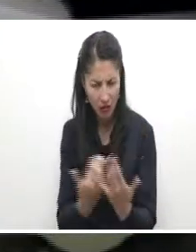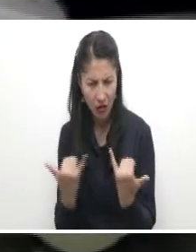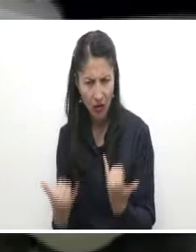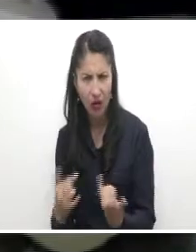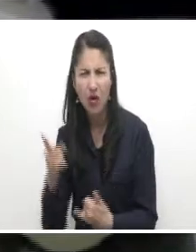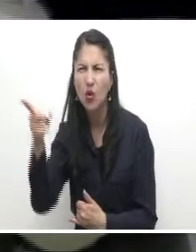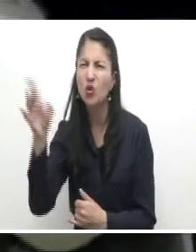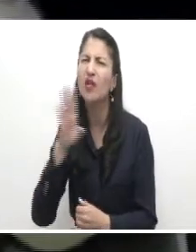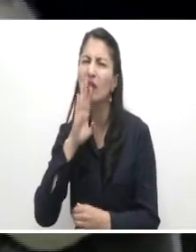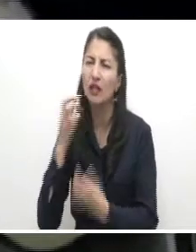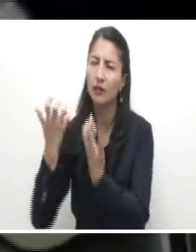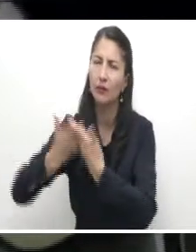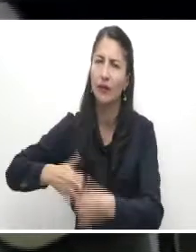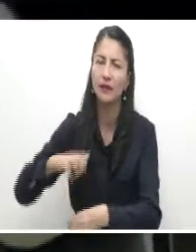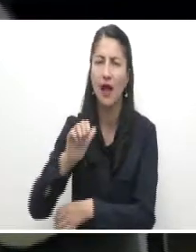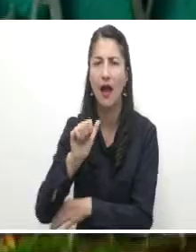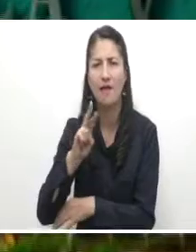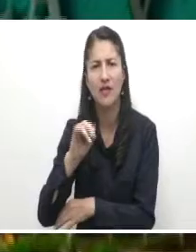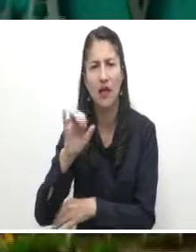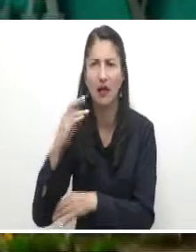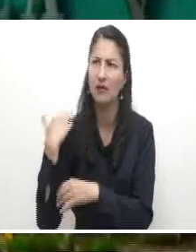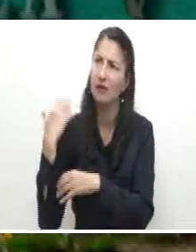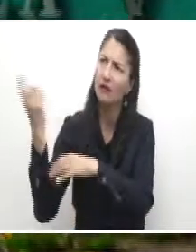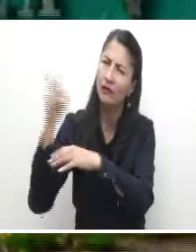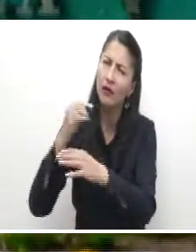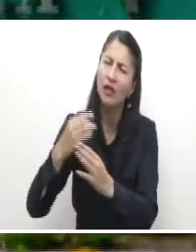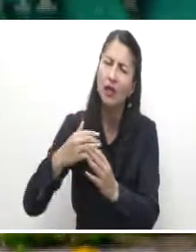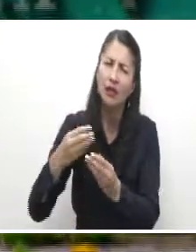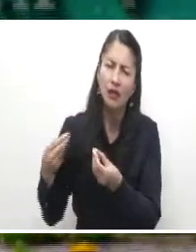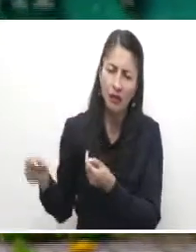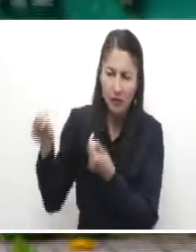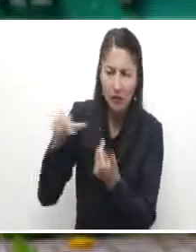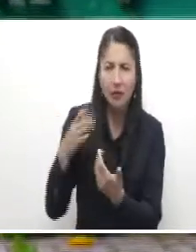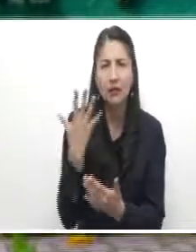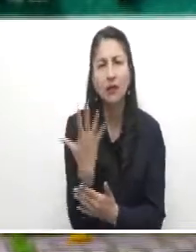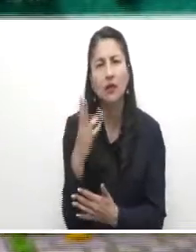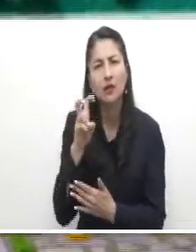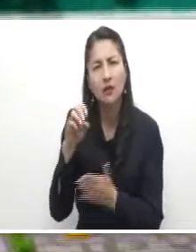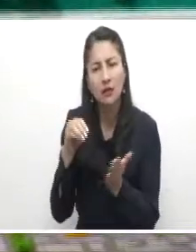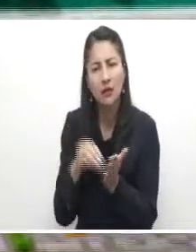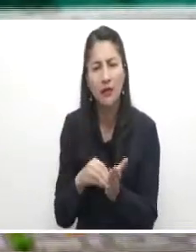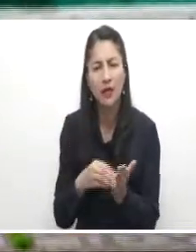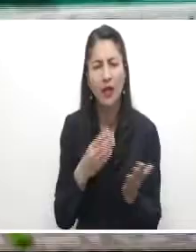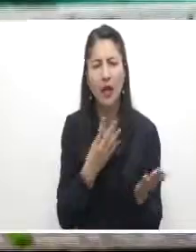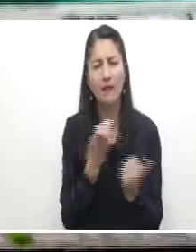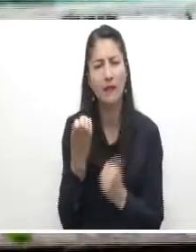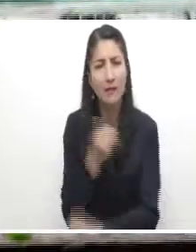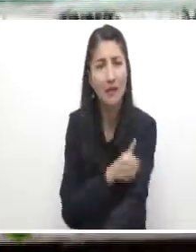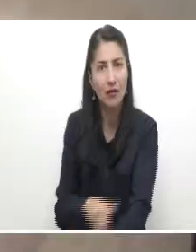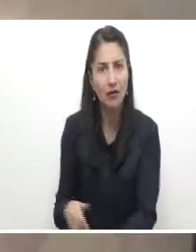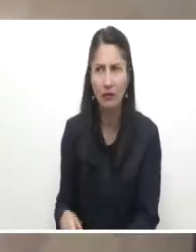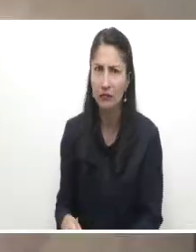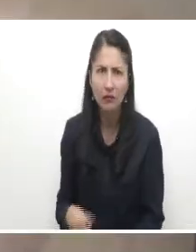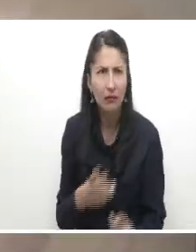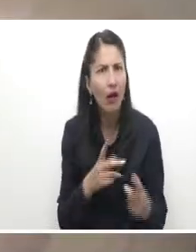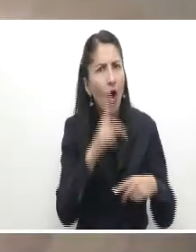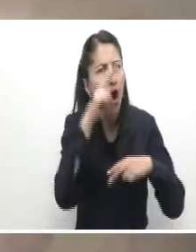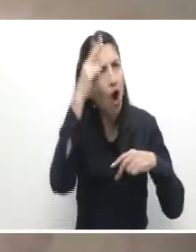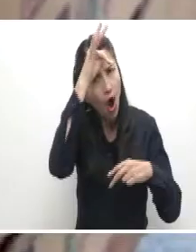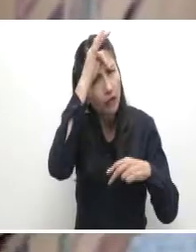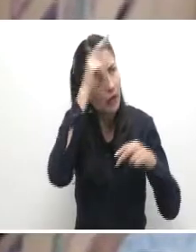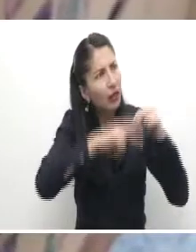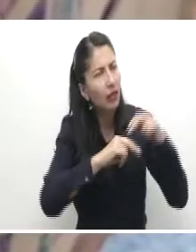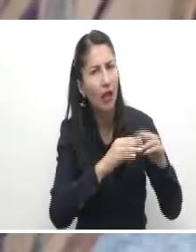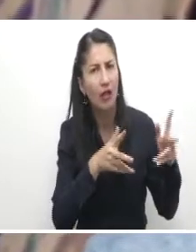limitada y tras una inversión total de 57 mil 596 millones de pesos no se ha concluido el hospital y la